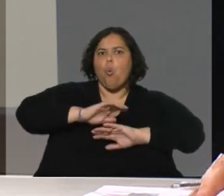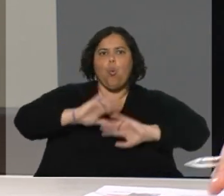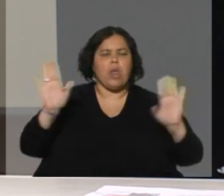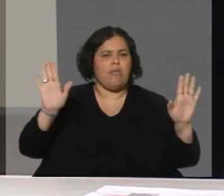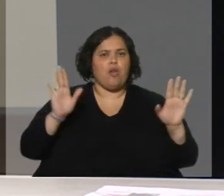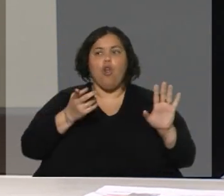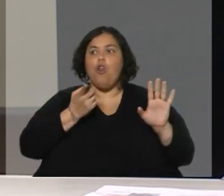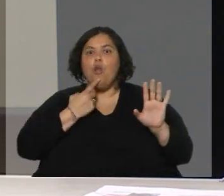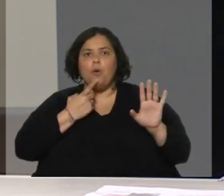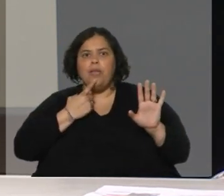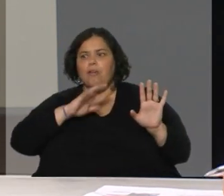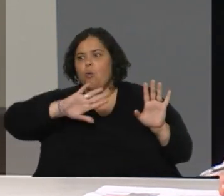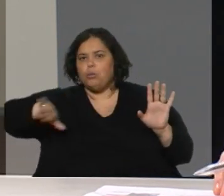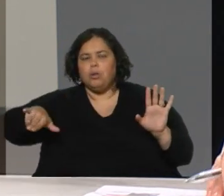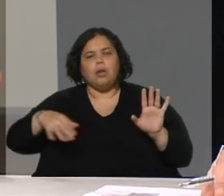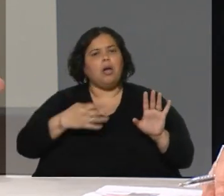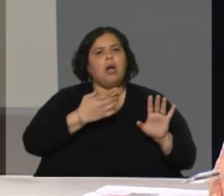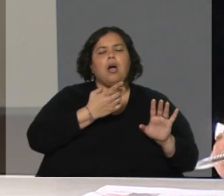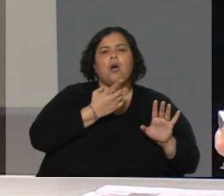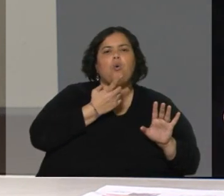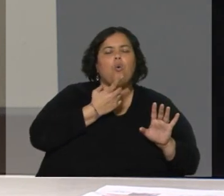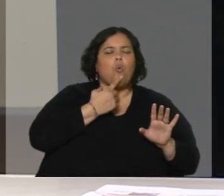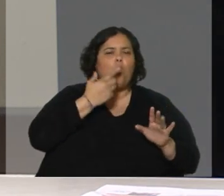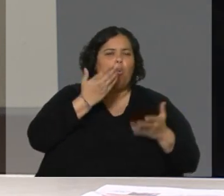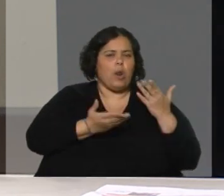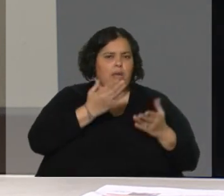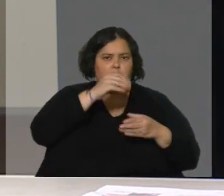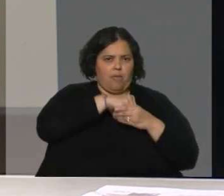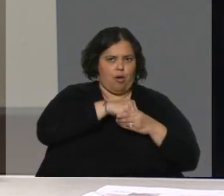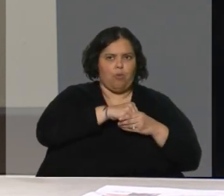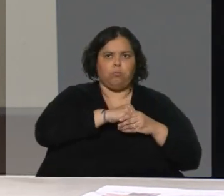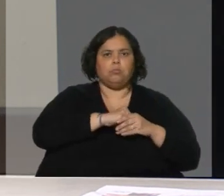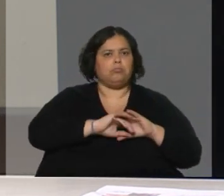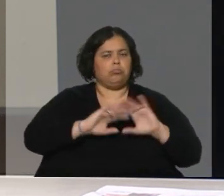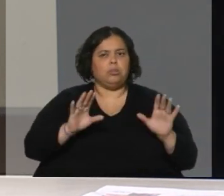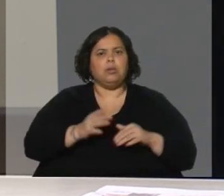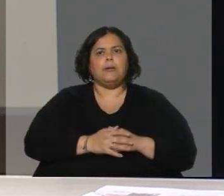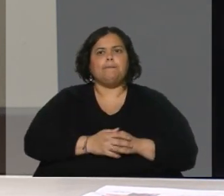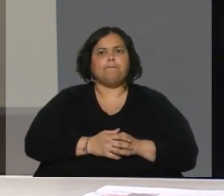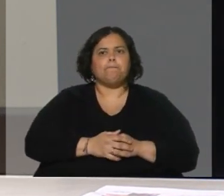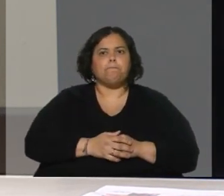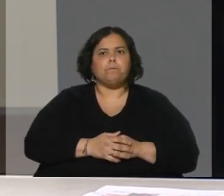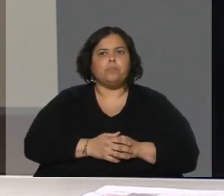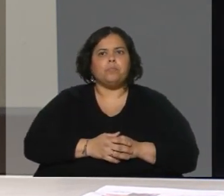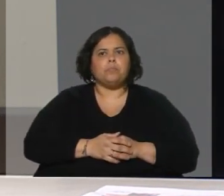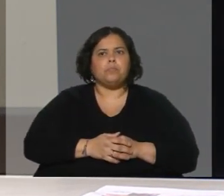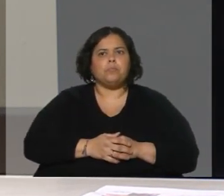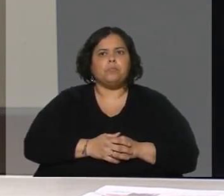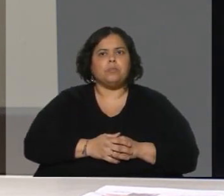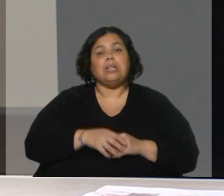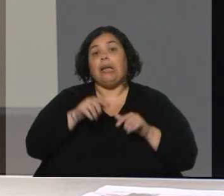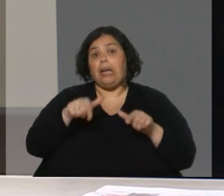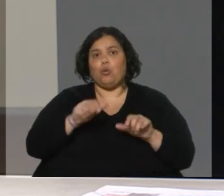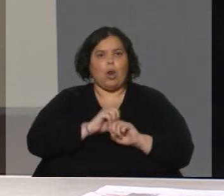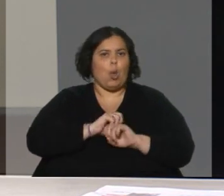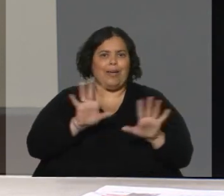lo jurídico como como como instaló Mujica y acogió y abrazó el doctor Jorge Díaz para mí es lo peor que nos puede